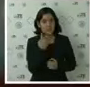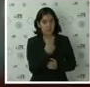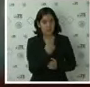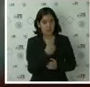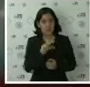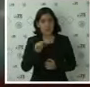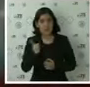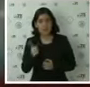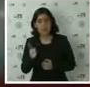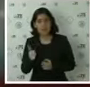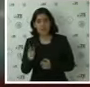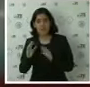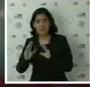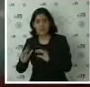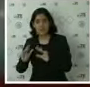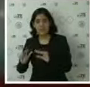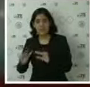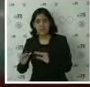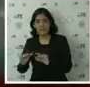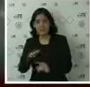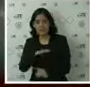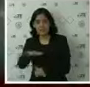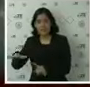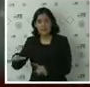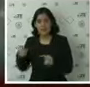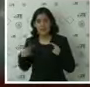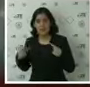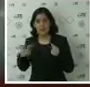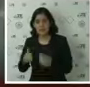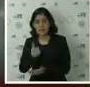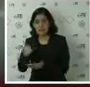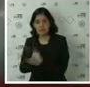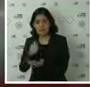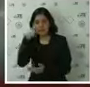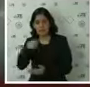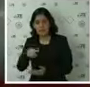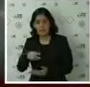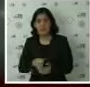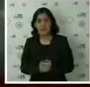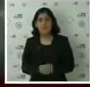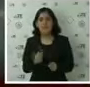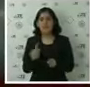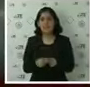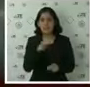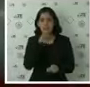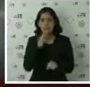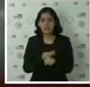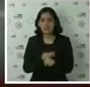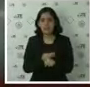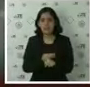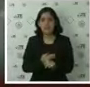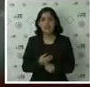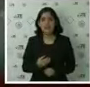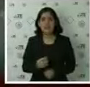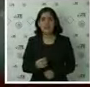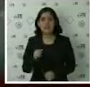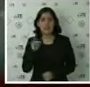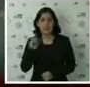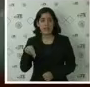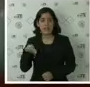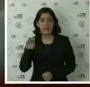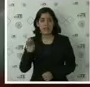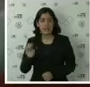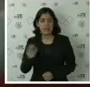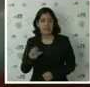le toca la construcción de ciudadanía. Y en ese sentido, a quien le toca es al Instituto Nacional Electoral y a los